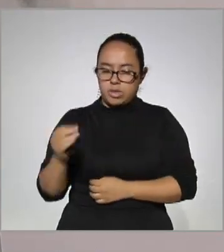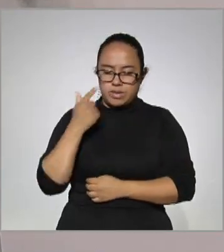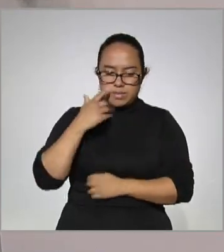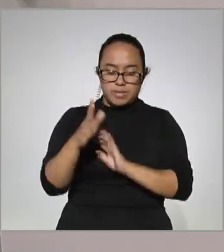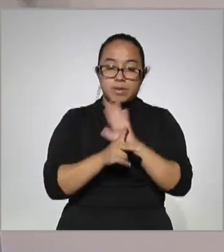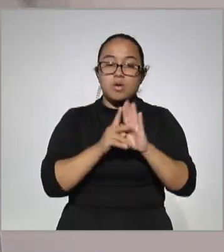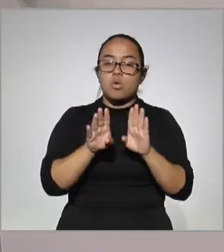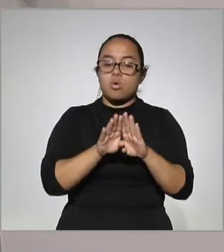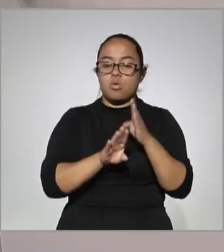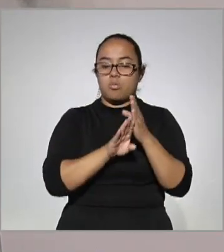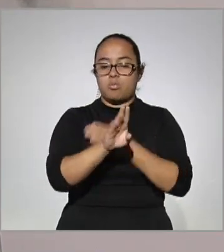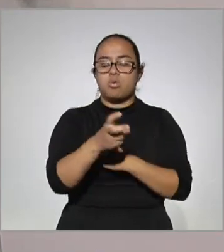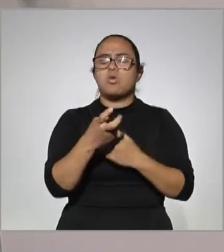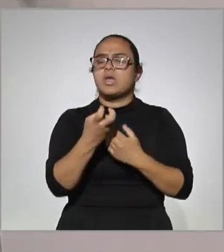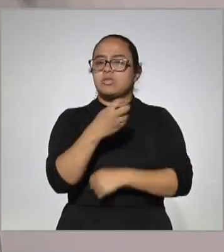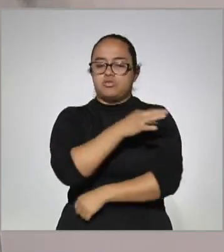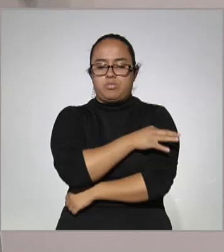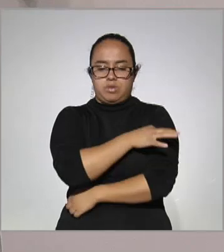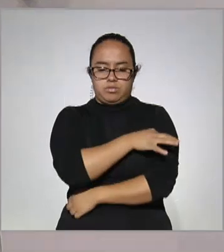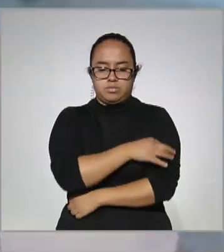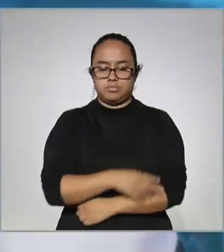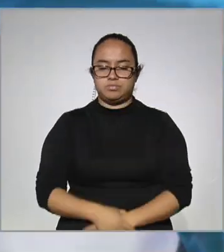de prevención con vacuna.